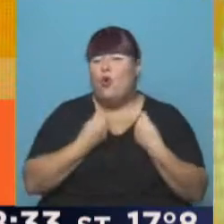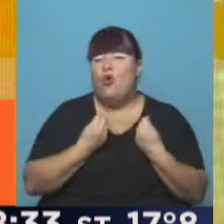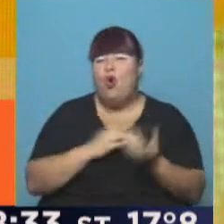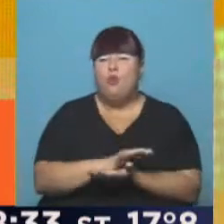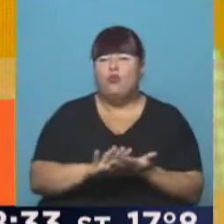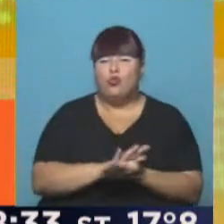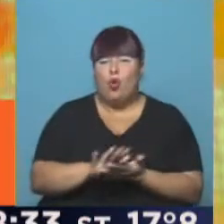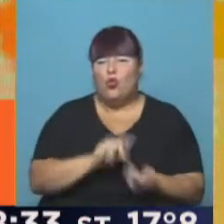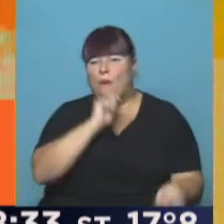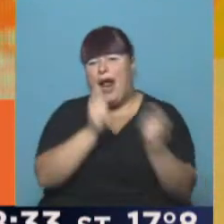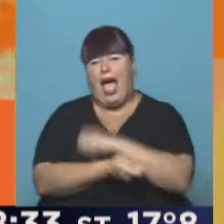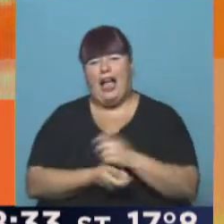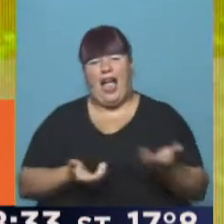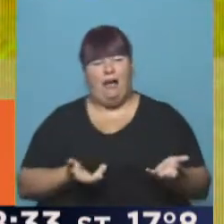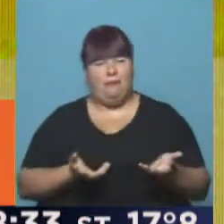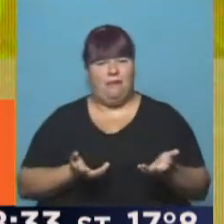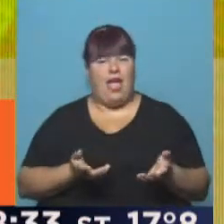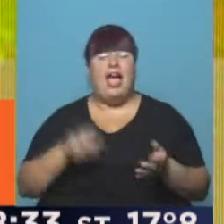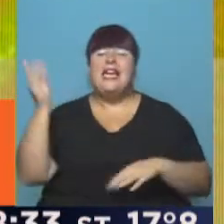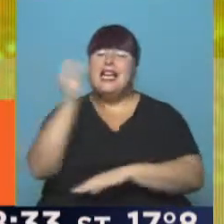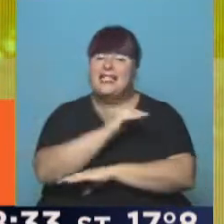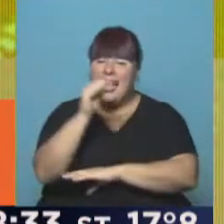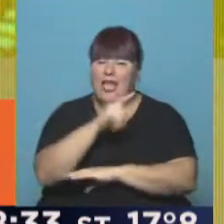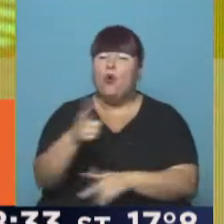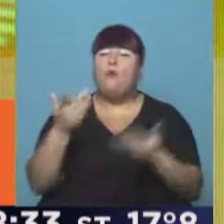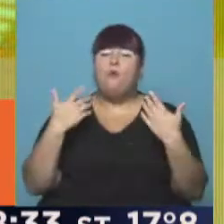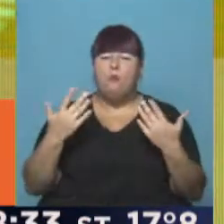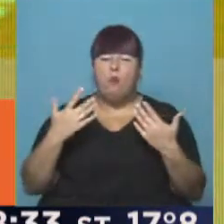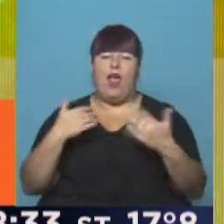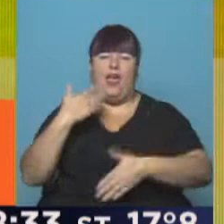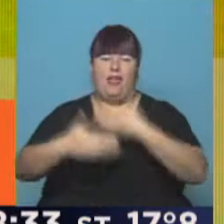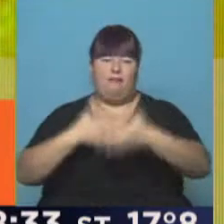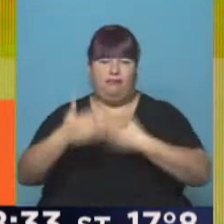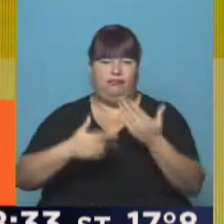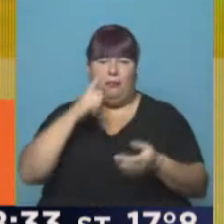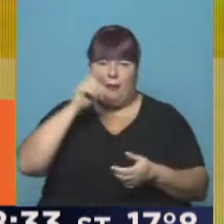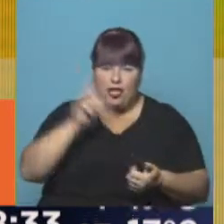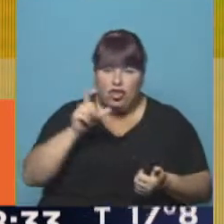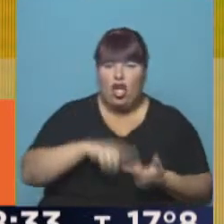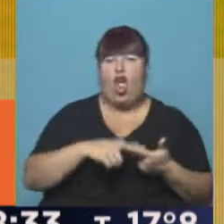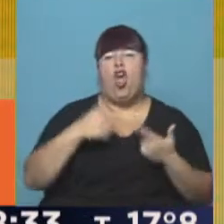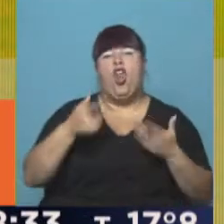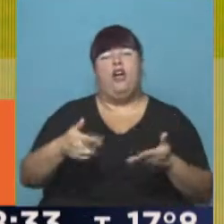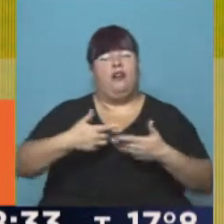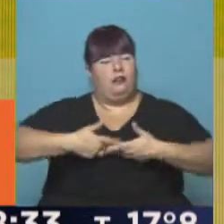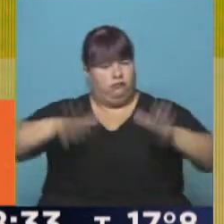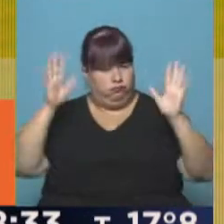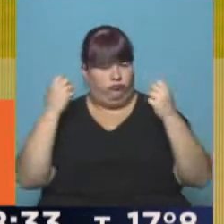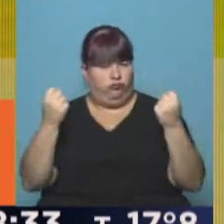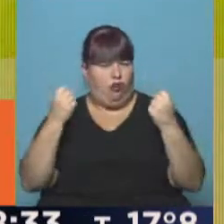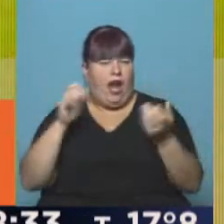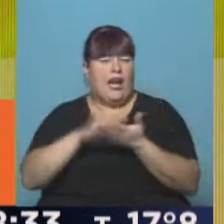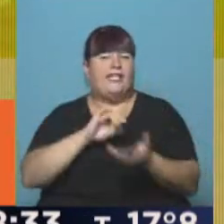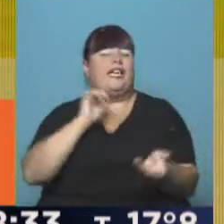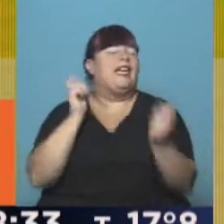puede ser para revertir esta situación santacruz tiene la posibilidad de desarrollar su clúster petrolero salud tiene una gran potencialidad